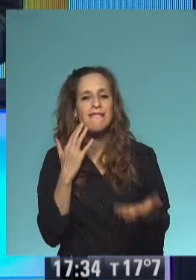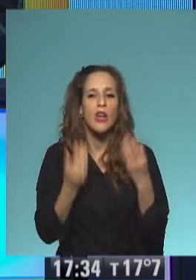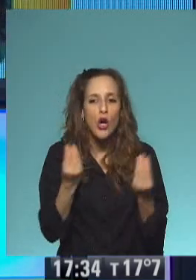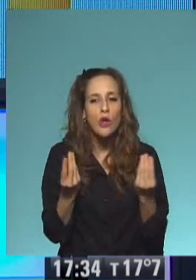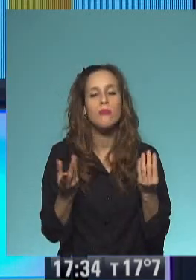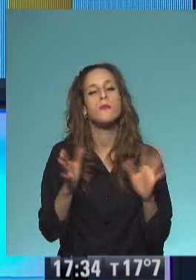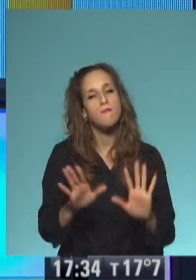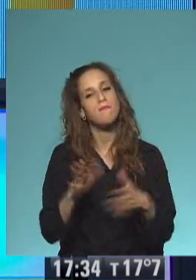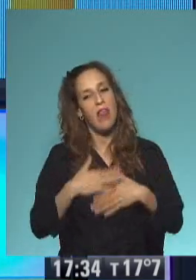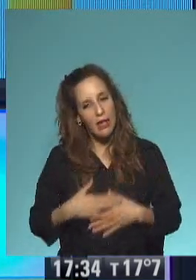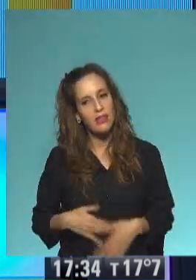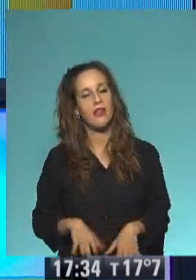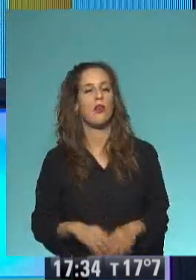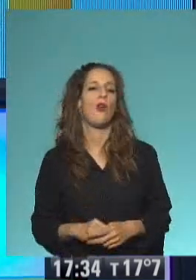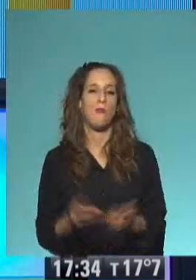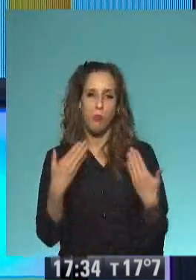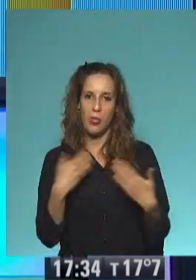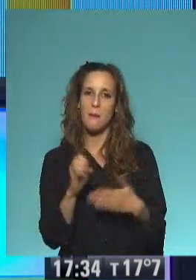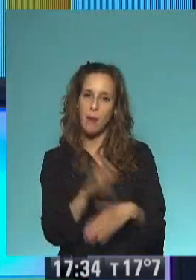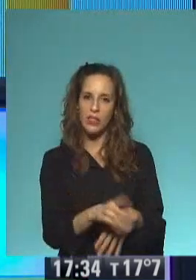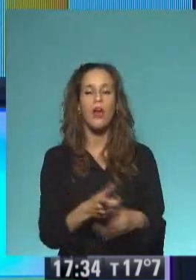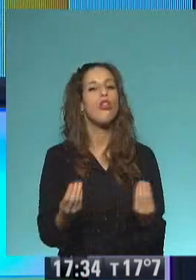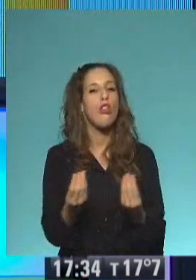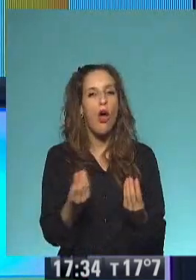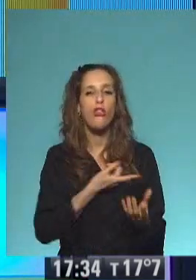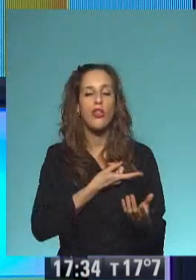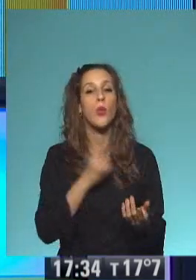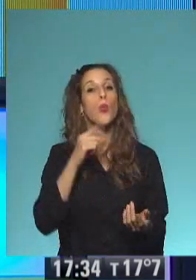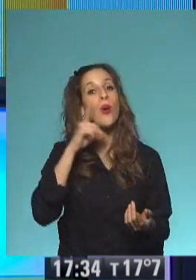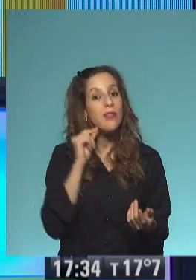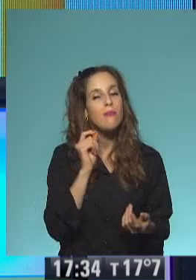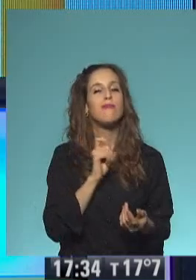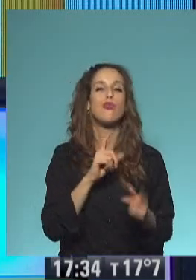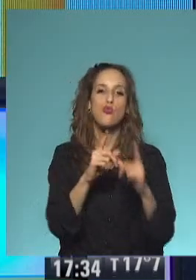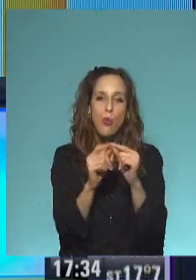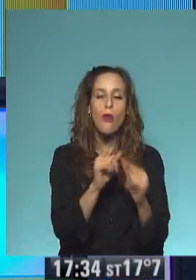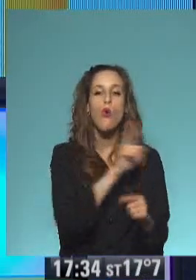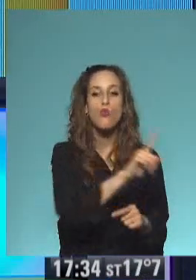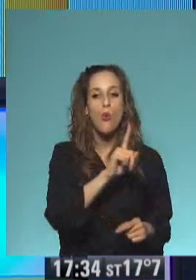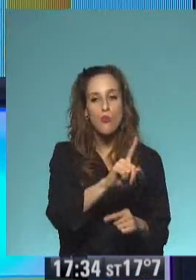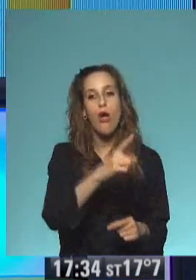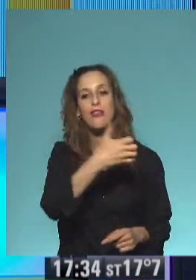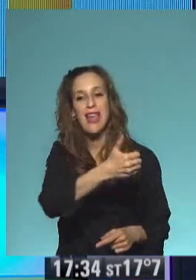esto cómo era? Bueno, ¿cómo lo pueden hacer? A través de WhatsApp. ¿A qué número, Agus? Al